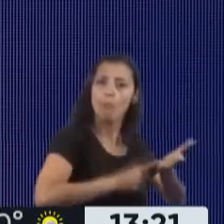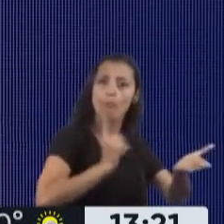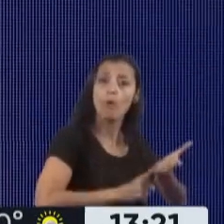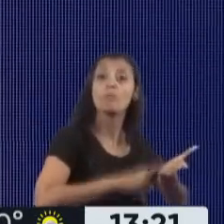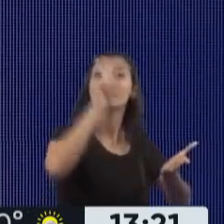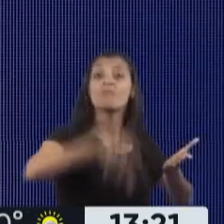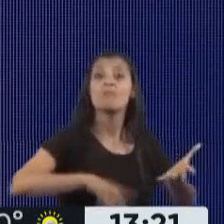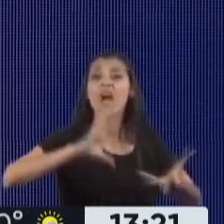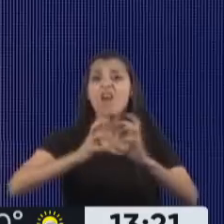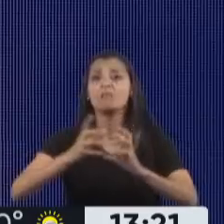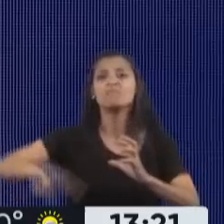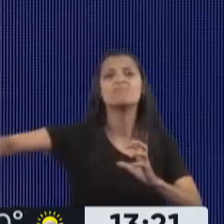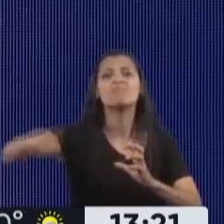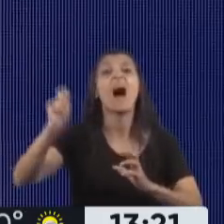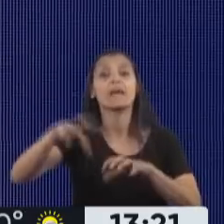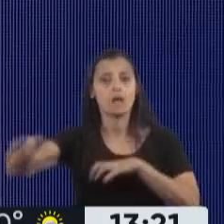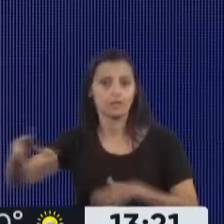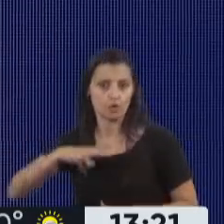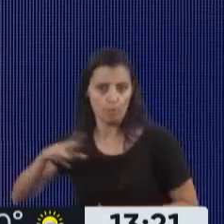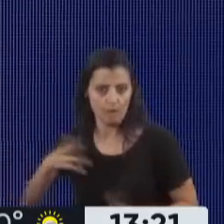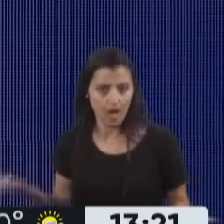haciéndole daño al sector privado,